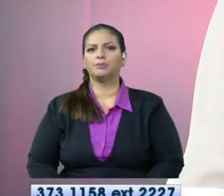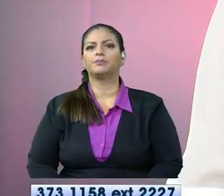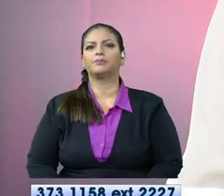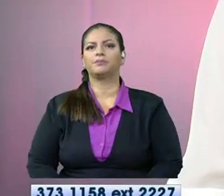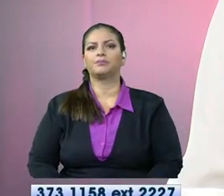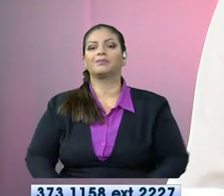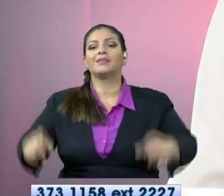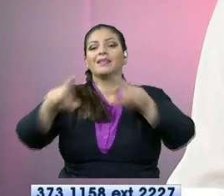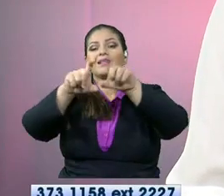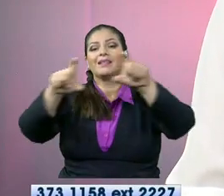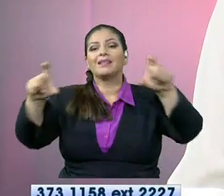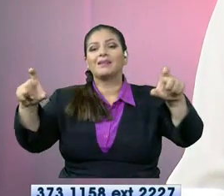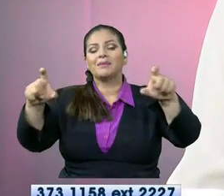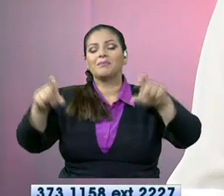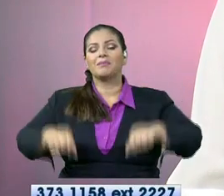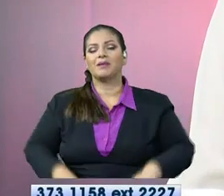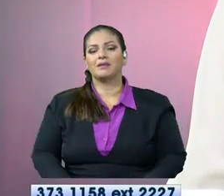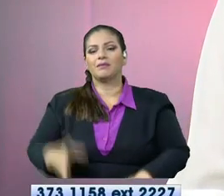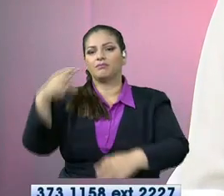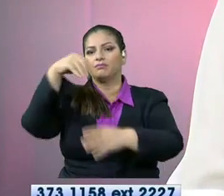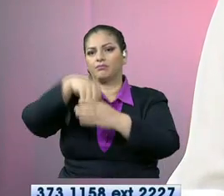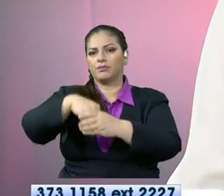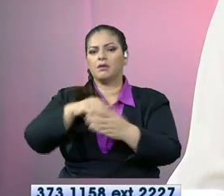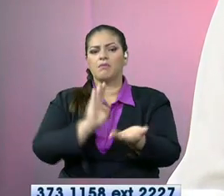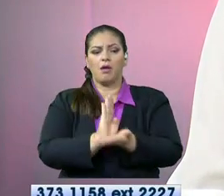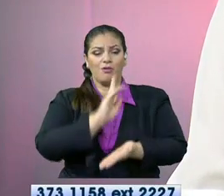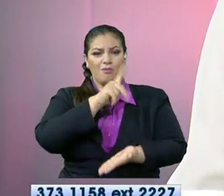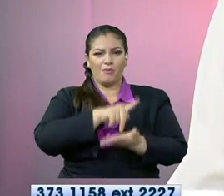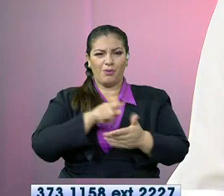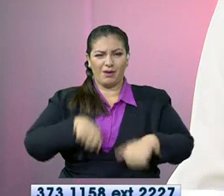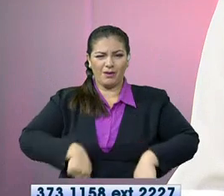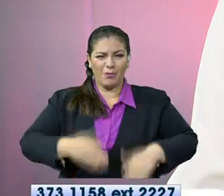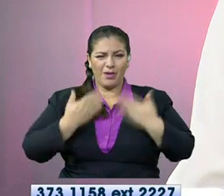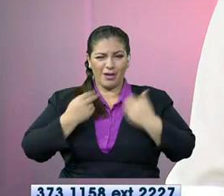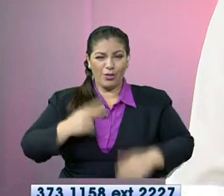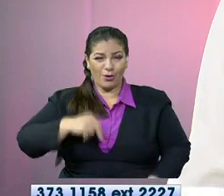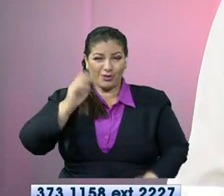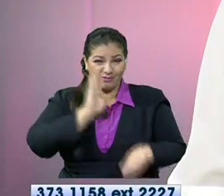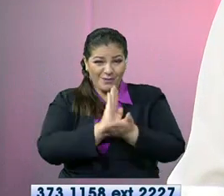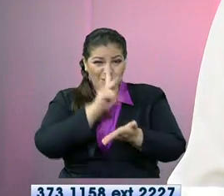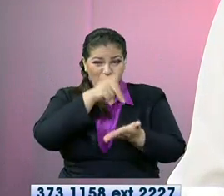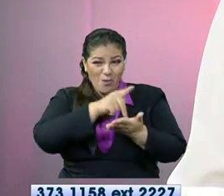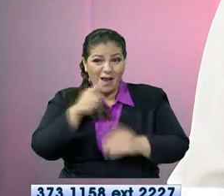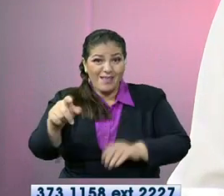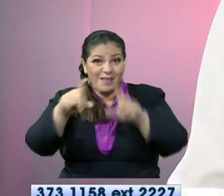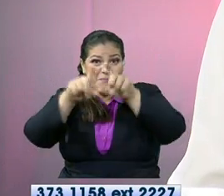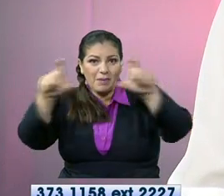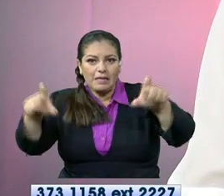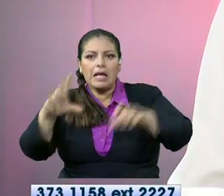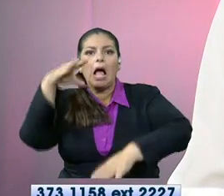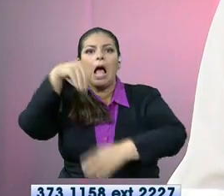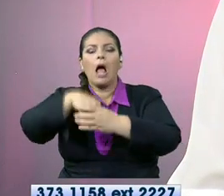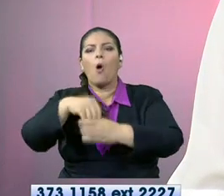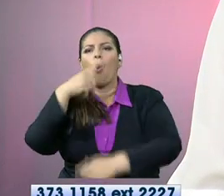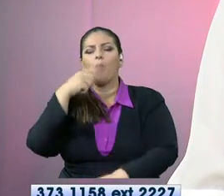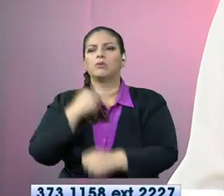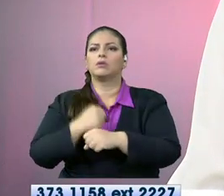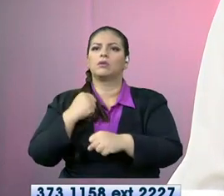una empresa en el sector de Bastión Popular en el noroeste de Guayaquil. El hombre fue llevado a una casa de